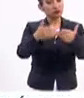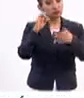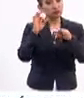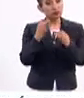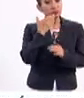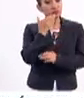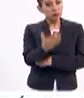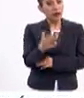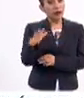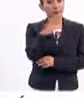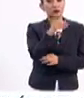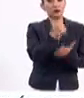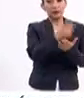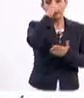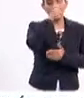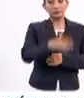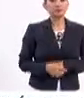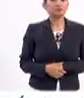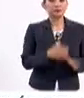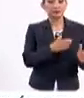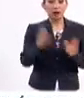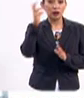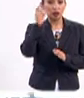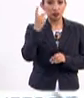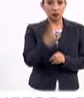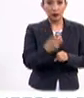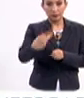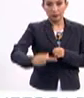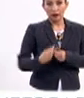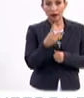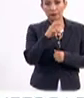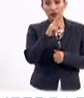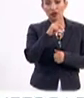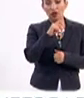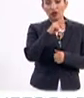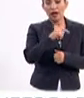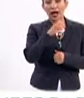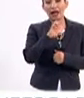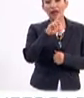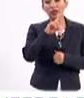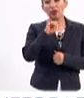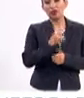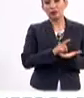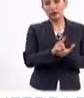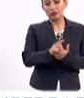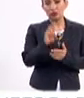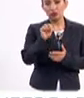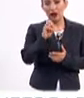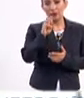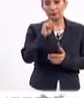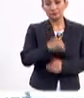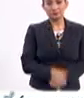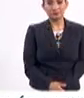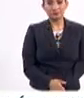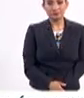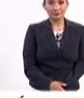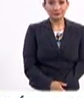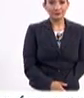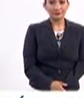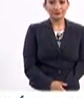democrático de la Ciudad de México. Vamos a escuchar la segunda pregunta de Victoria Ajedo de la carrera de Derecho de la UNAM.